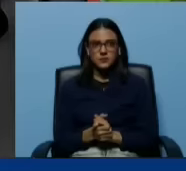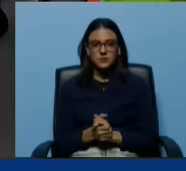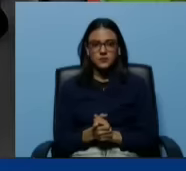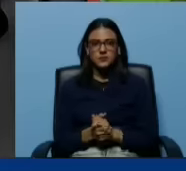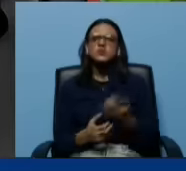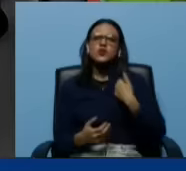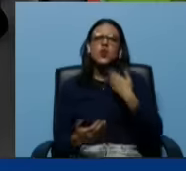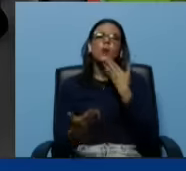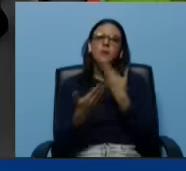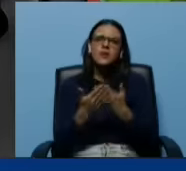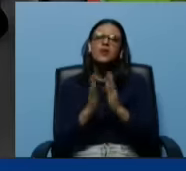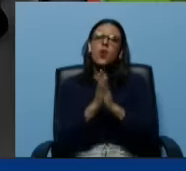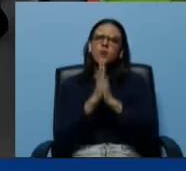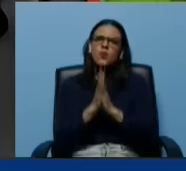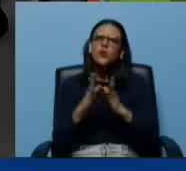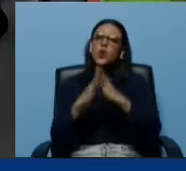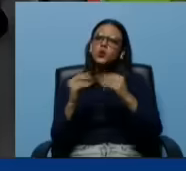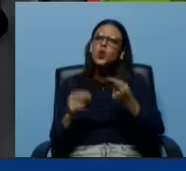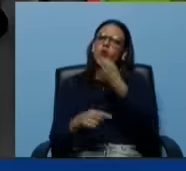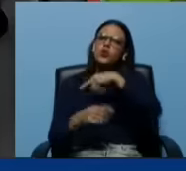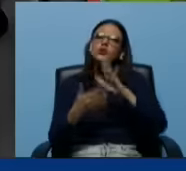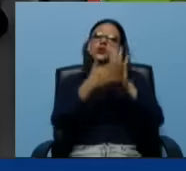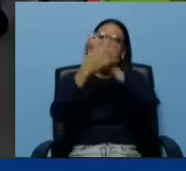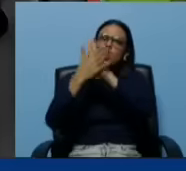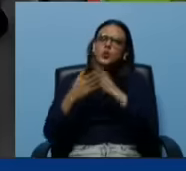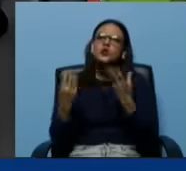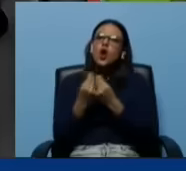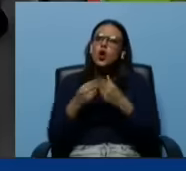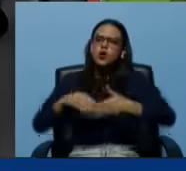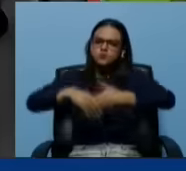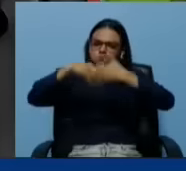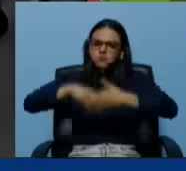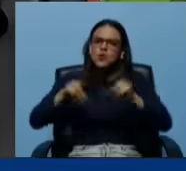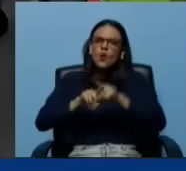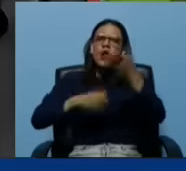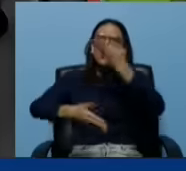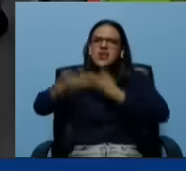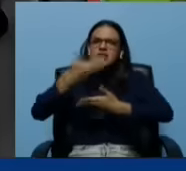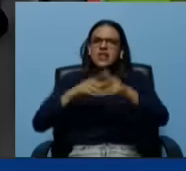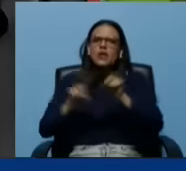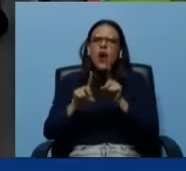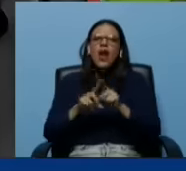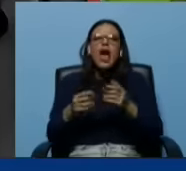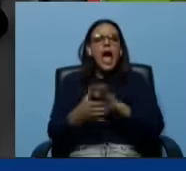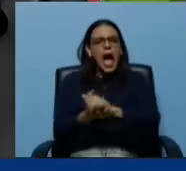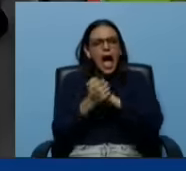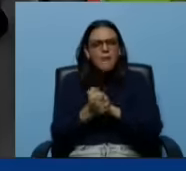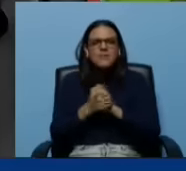Y pido que por favor haya una amistad sincera con los Estados Unidos.